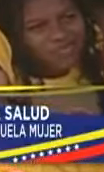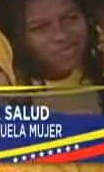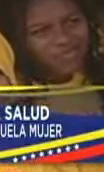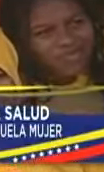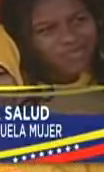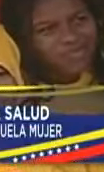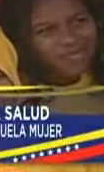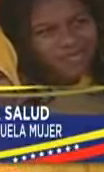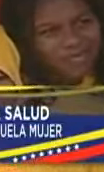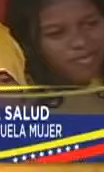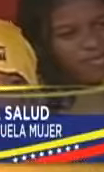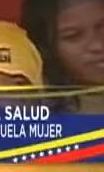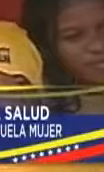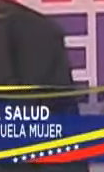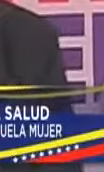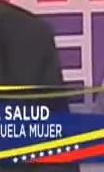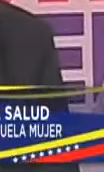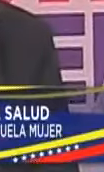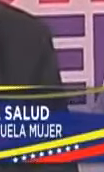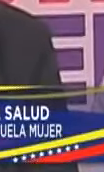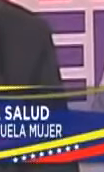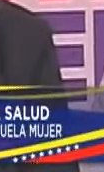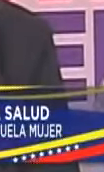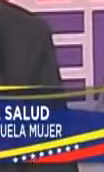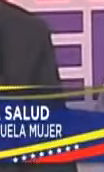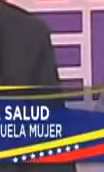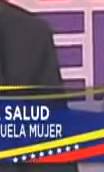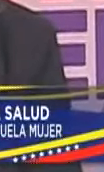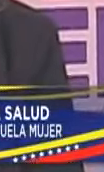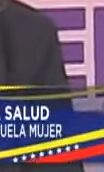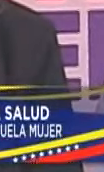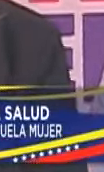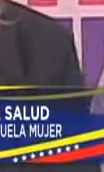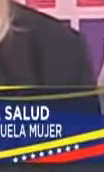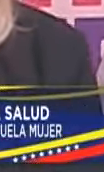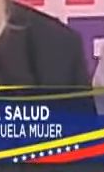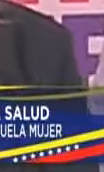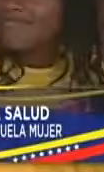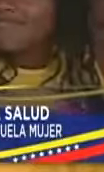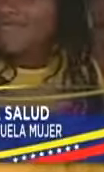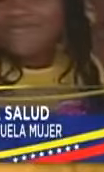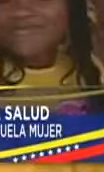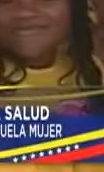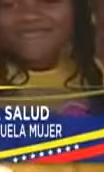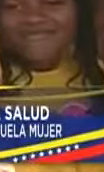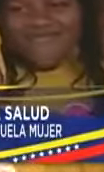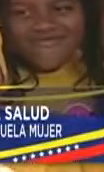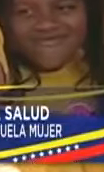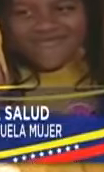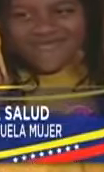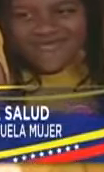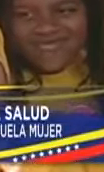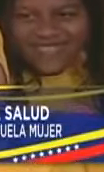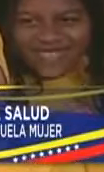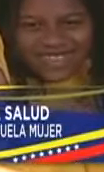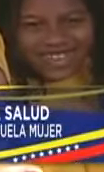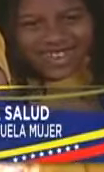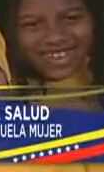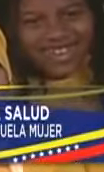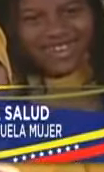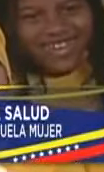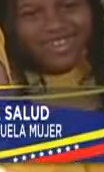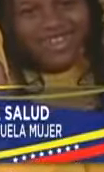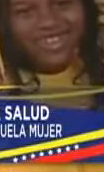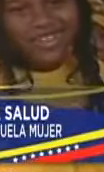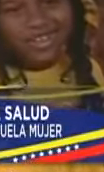estos 25 años la atención integral al pueblo venezolano, también como parte de las